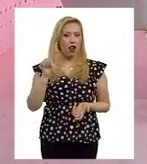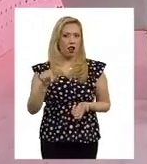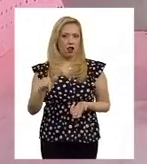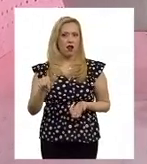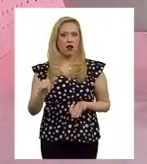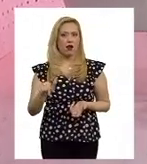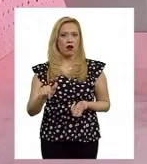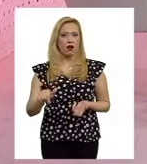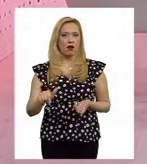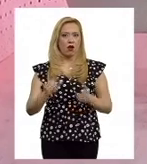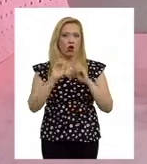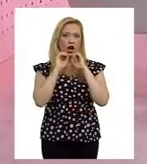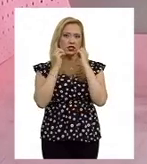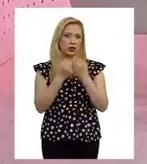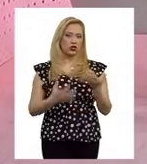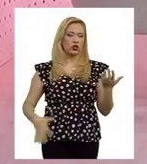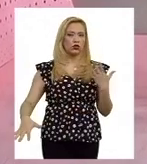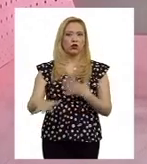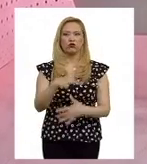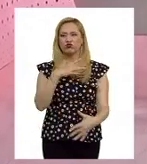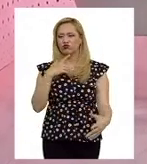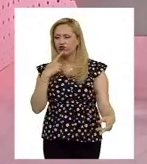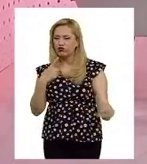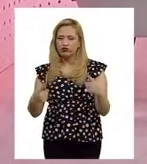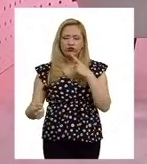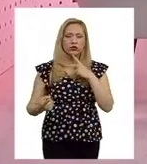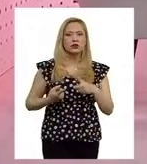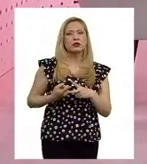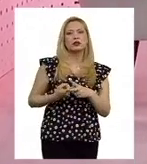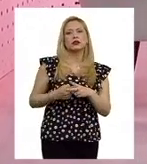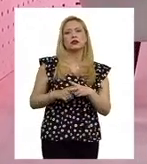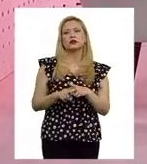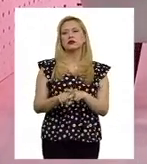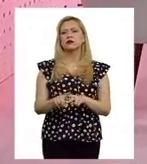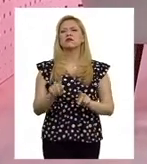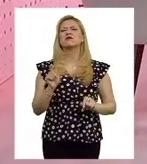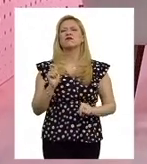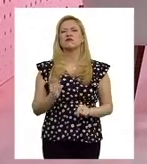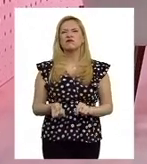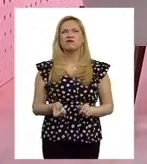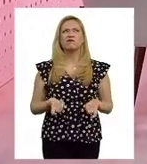ejecutiva, Alicia Bárcena, inició todo un proceso de